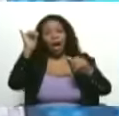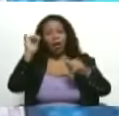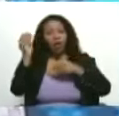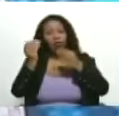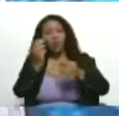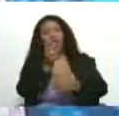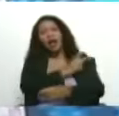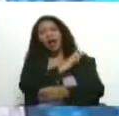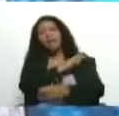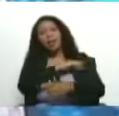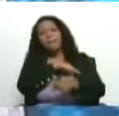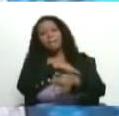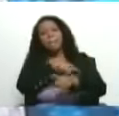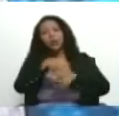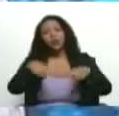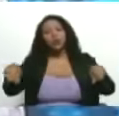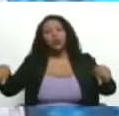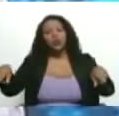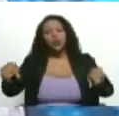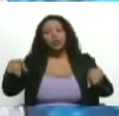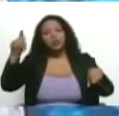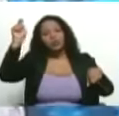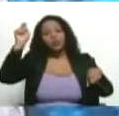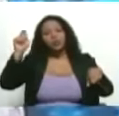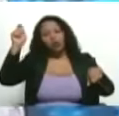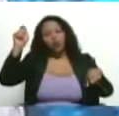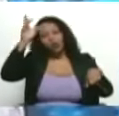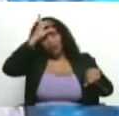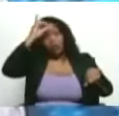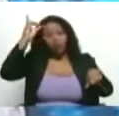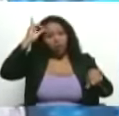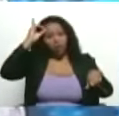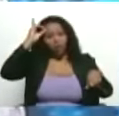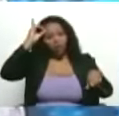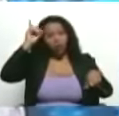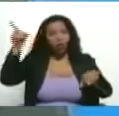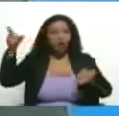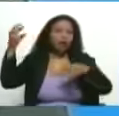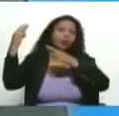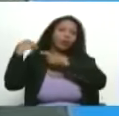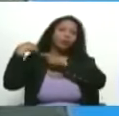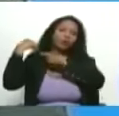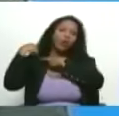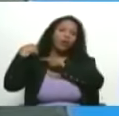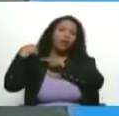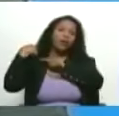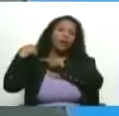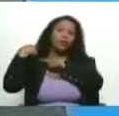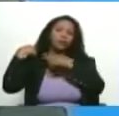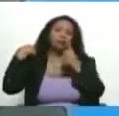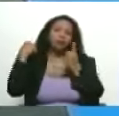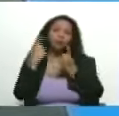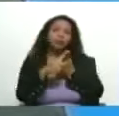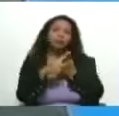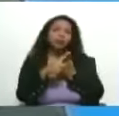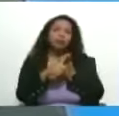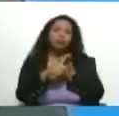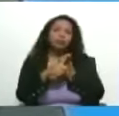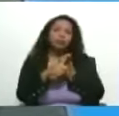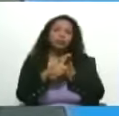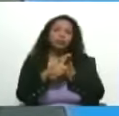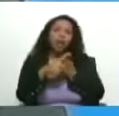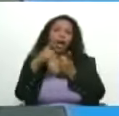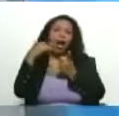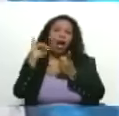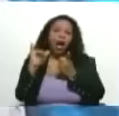jefe y coordinador al diputado Diosdado Cabello Rondón y tendrá los